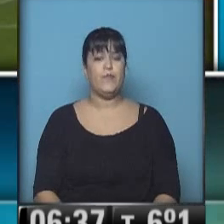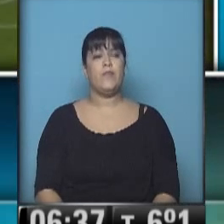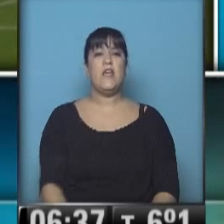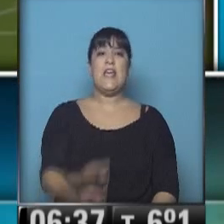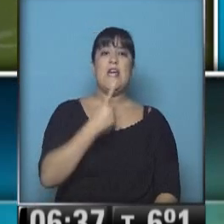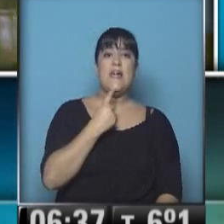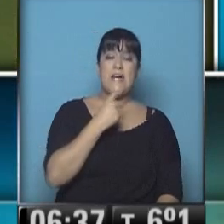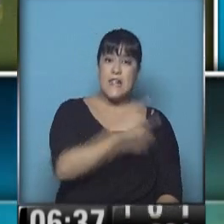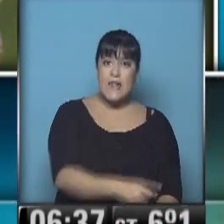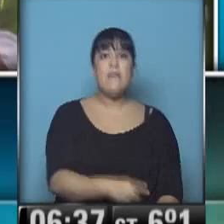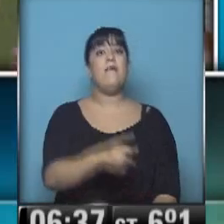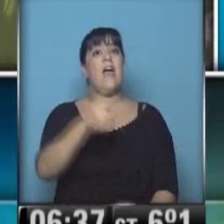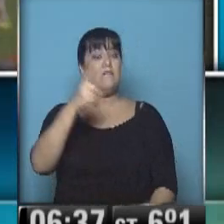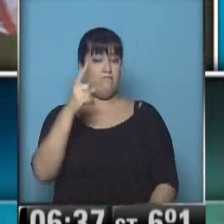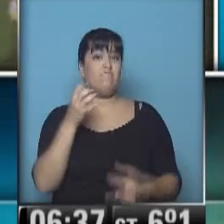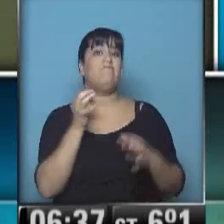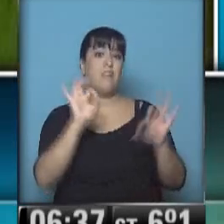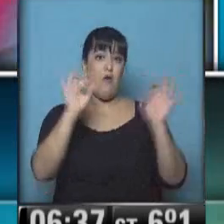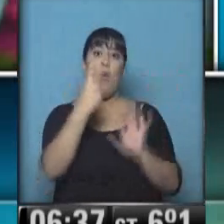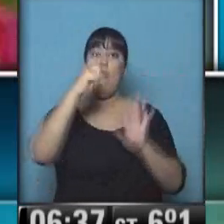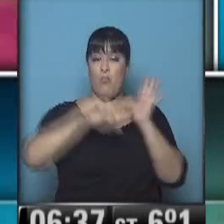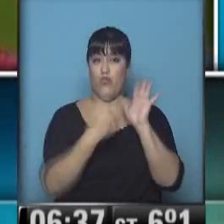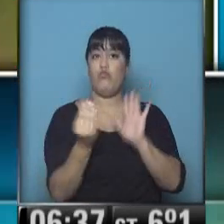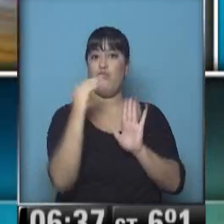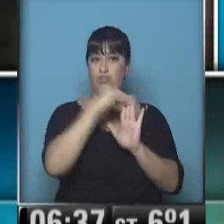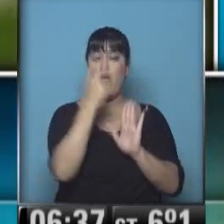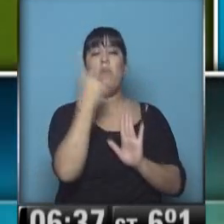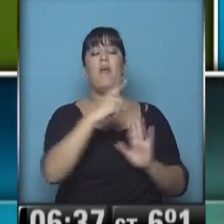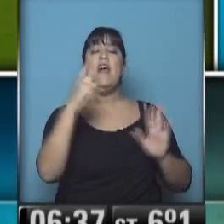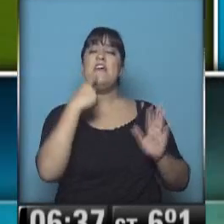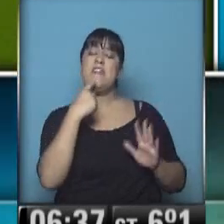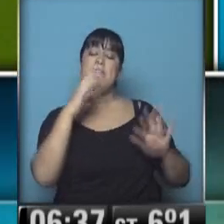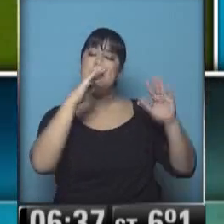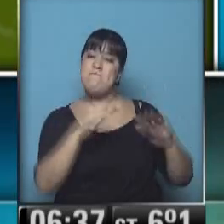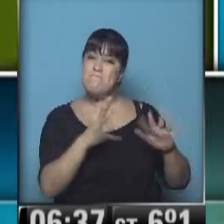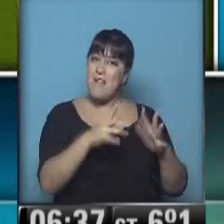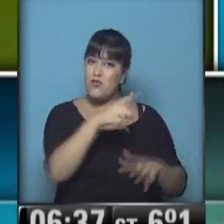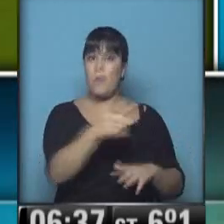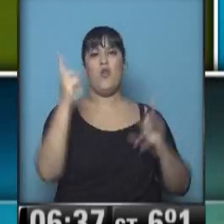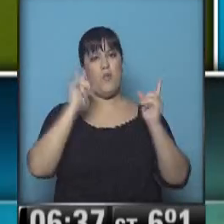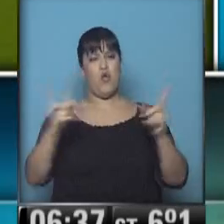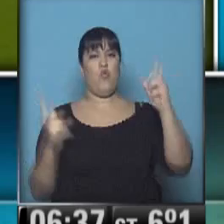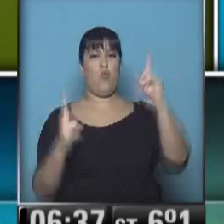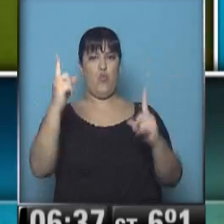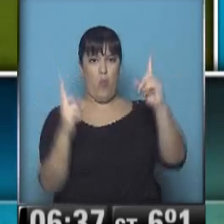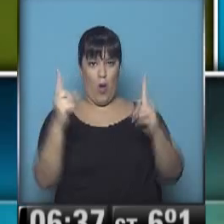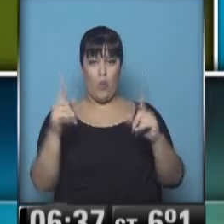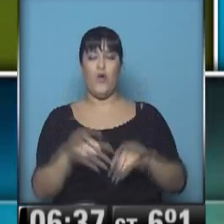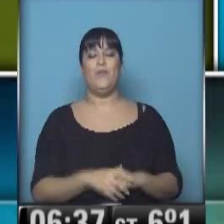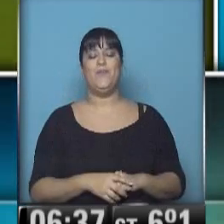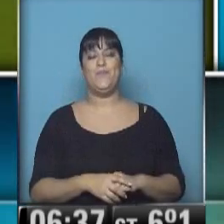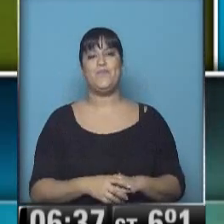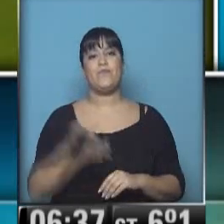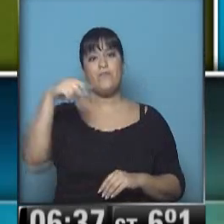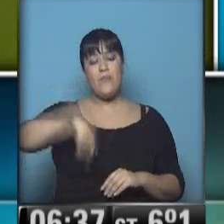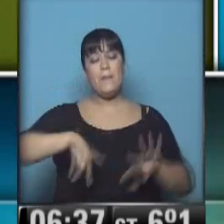River rescató un punto, aunque bajó en su rendimiento, el Millo igualó en Sarandí y estiró su ventaja sobre los segundos. En